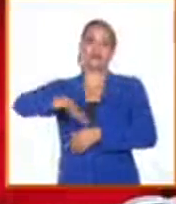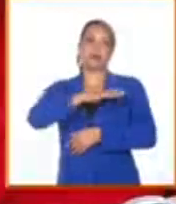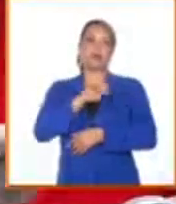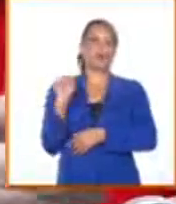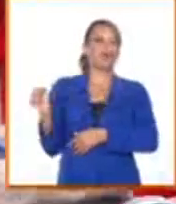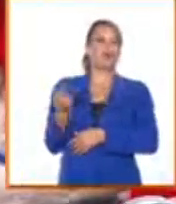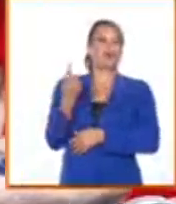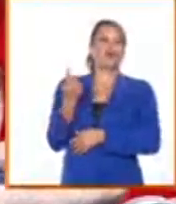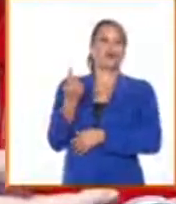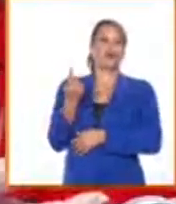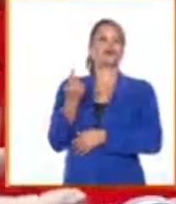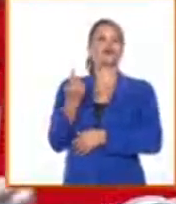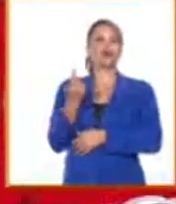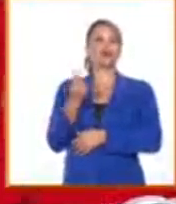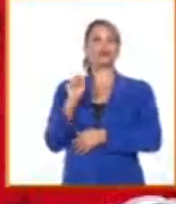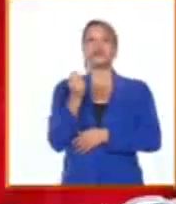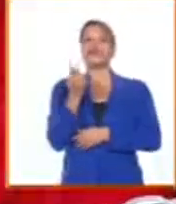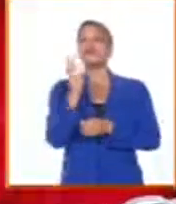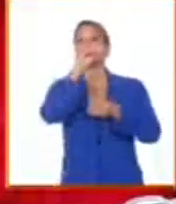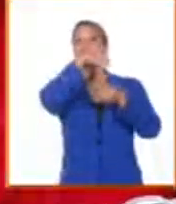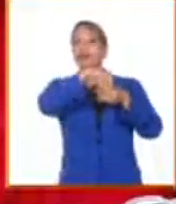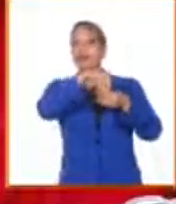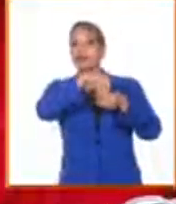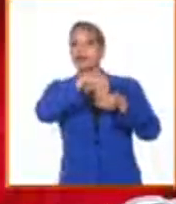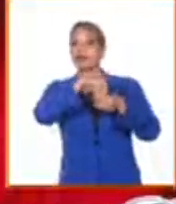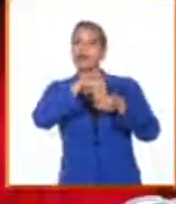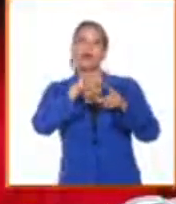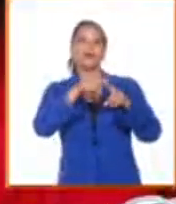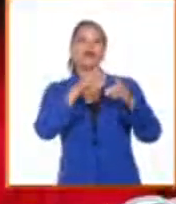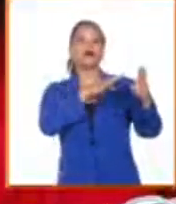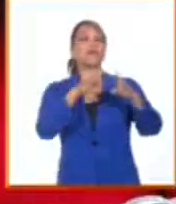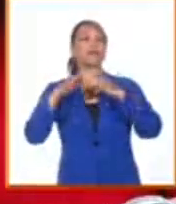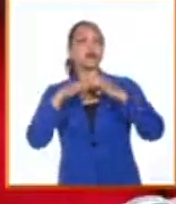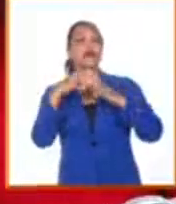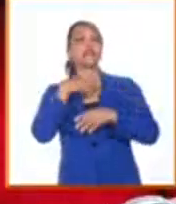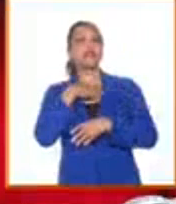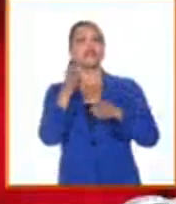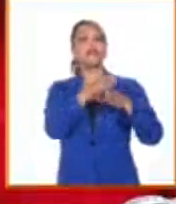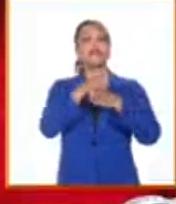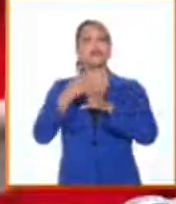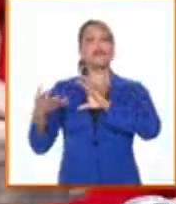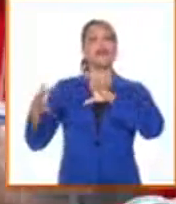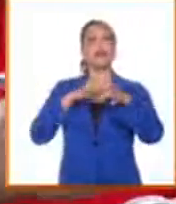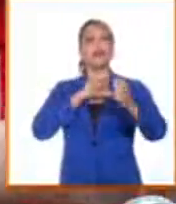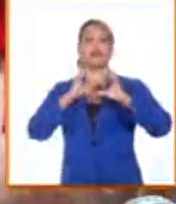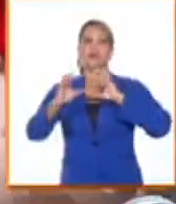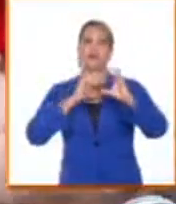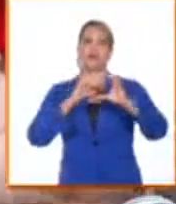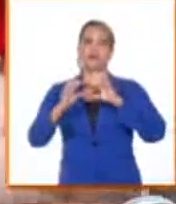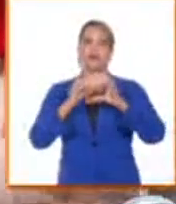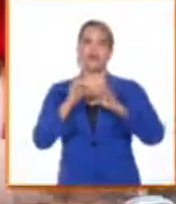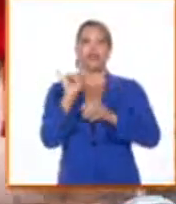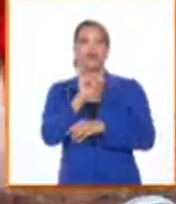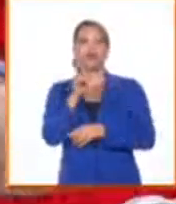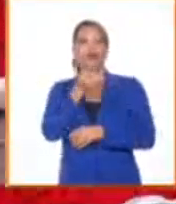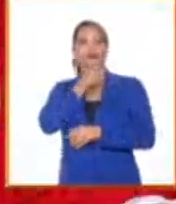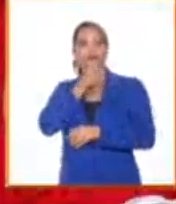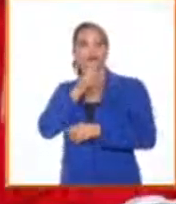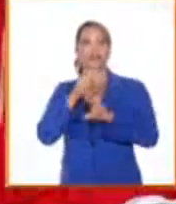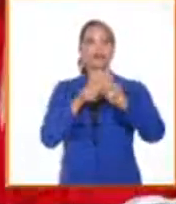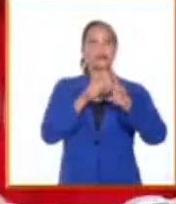supuesto, porque es una integración. Lo que pasa es que la comunidad tiene formas de comunicarse, igual que los medios tienen, a partir de sus características